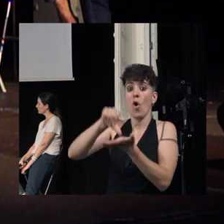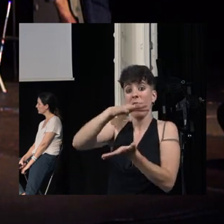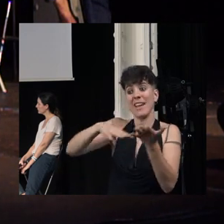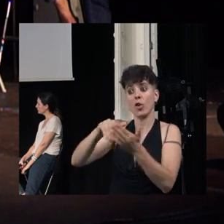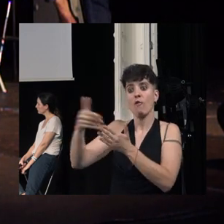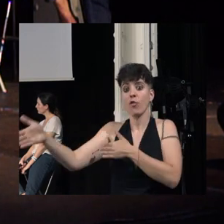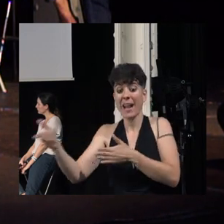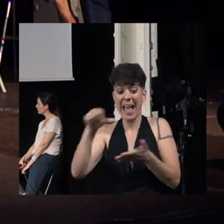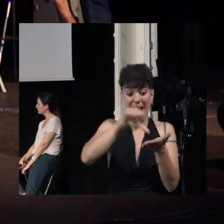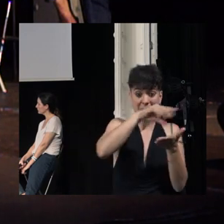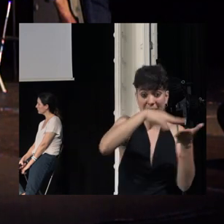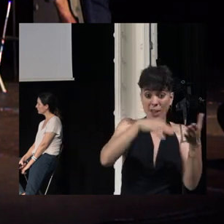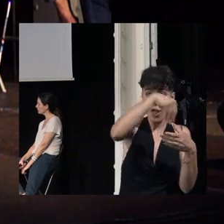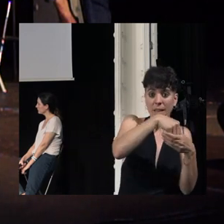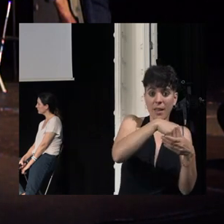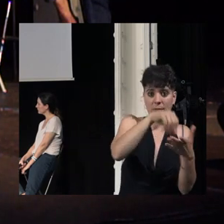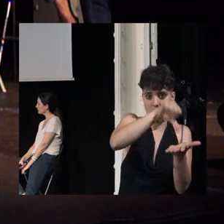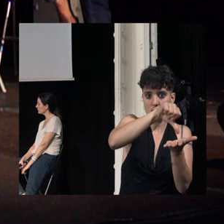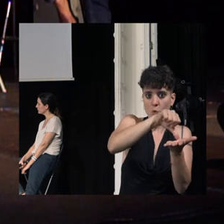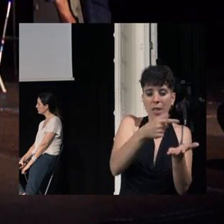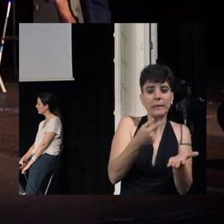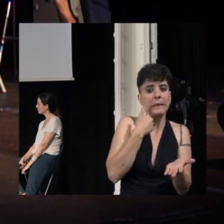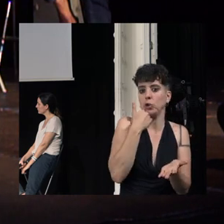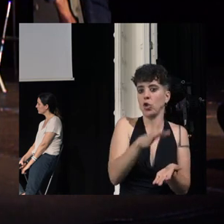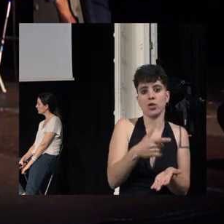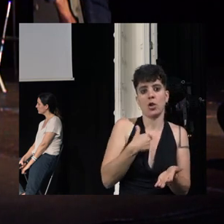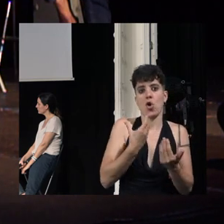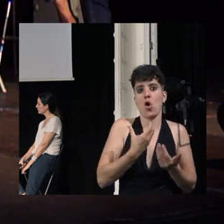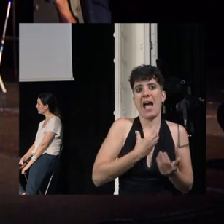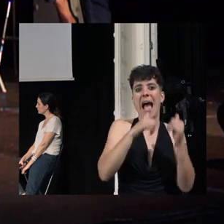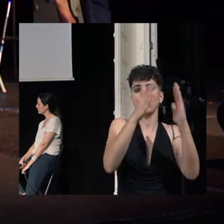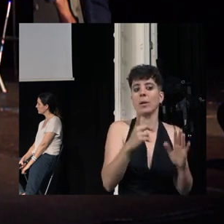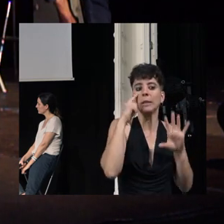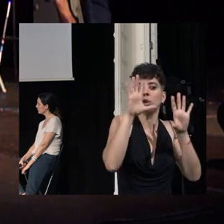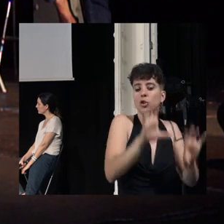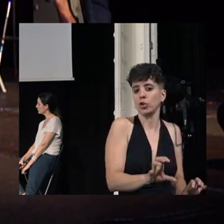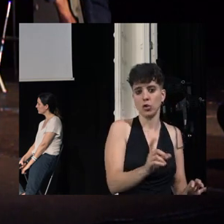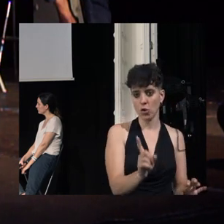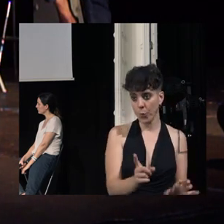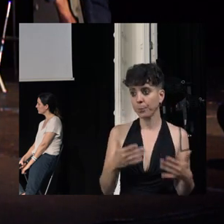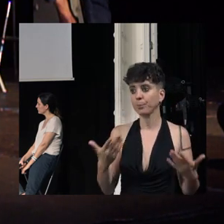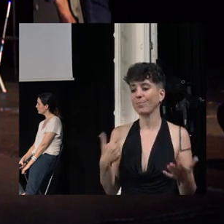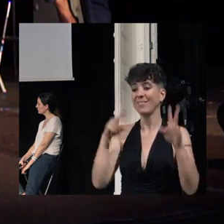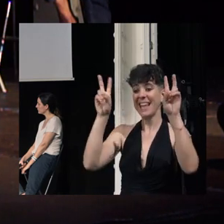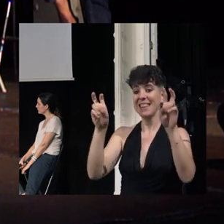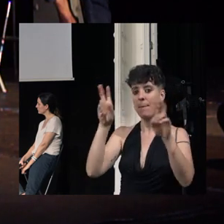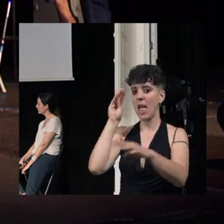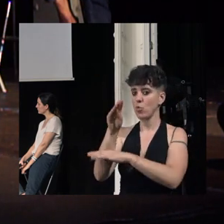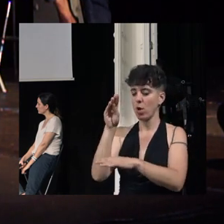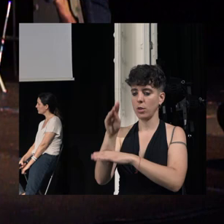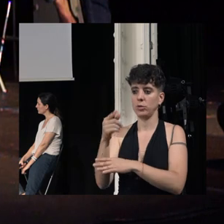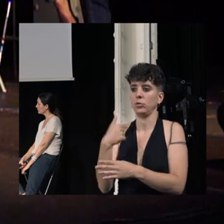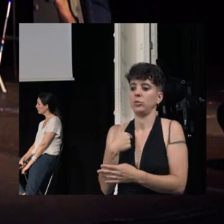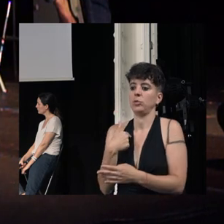No lo conozco tan real. No conozco el ayuntamiento tan por dentro como conozco otros ayuntamientos. Al tema de la educación. Yo aquí sí que querría